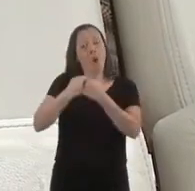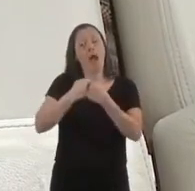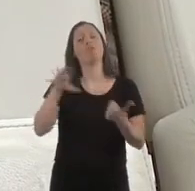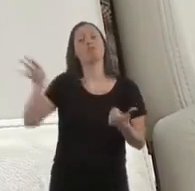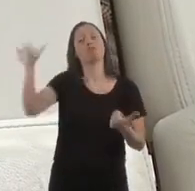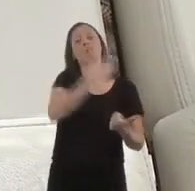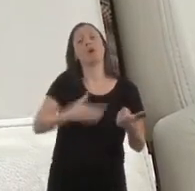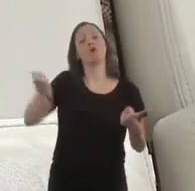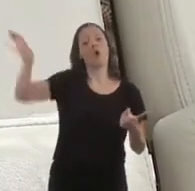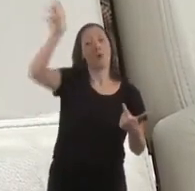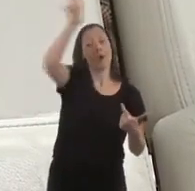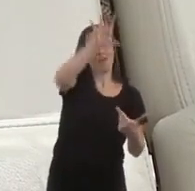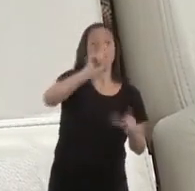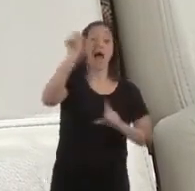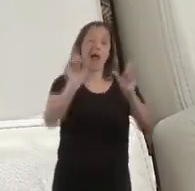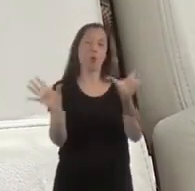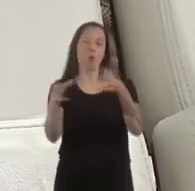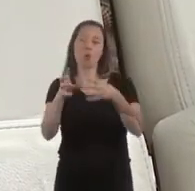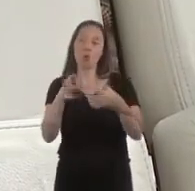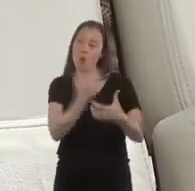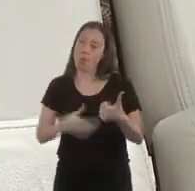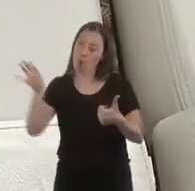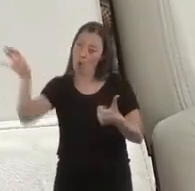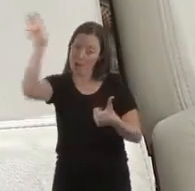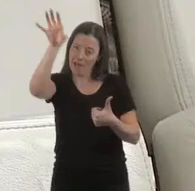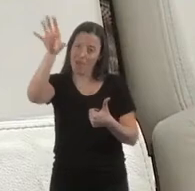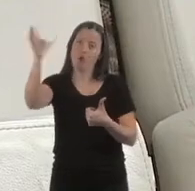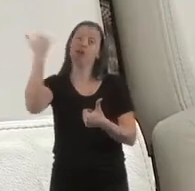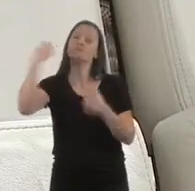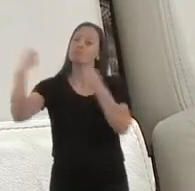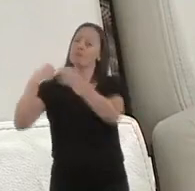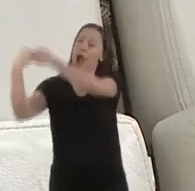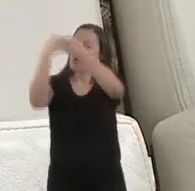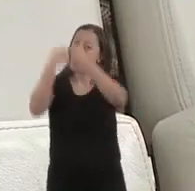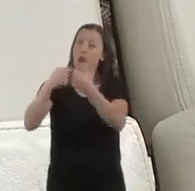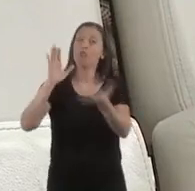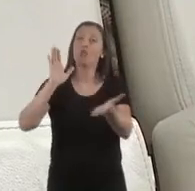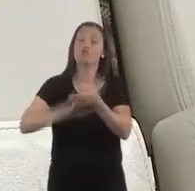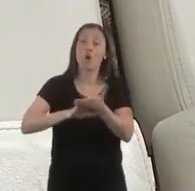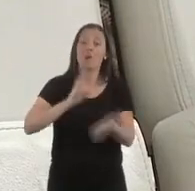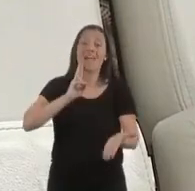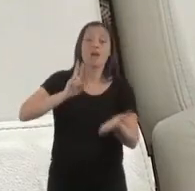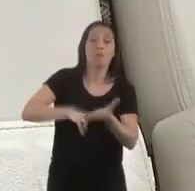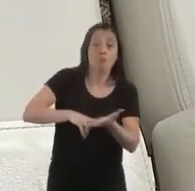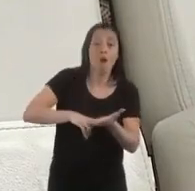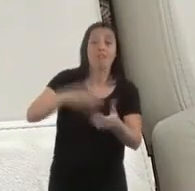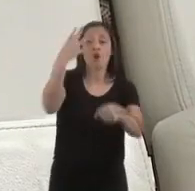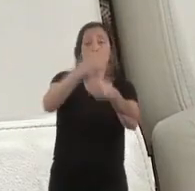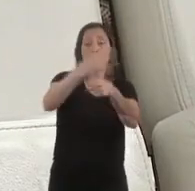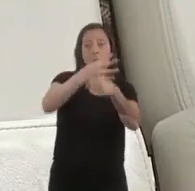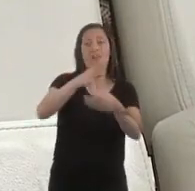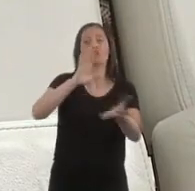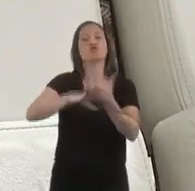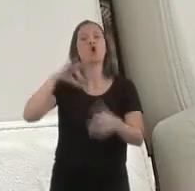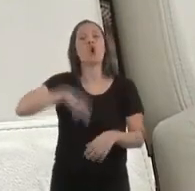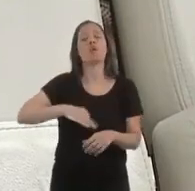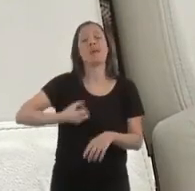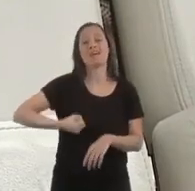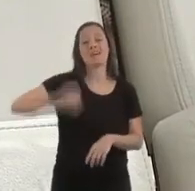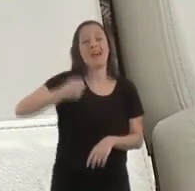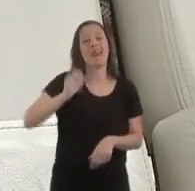gobernadores, parte de gobernadores, el impuesto cuarta categoría de ganancias, que es un